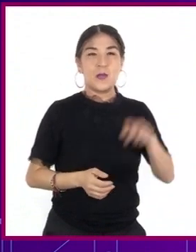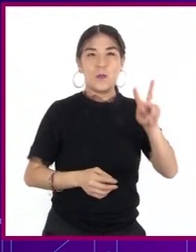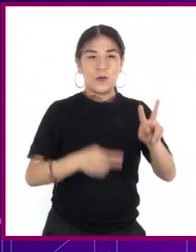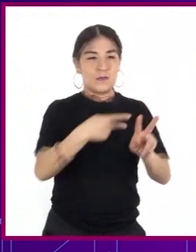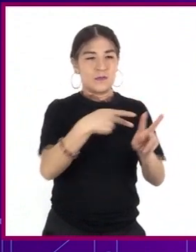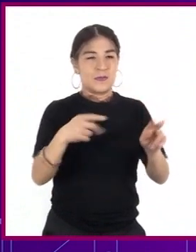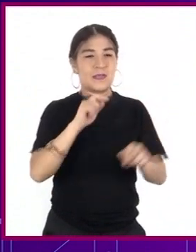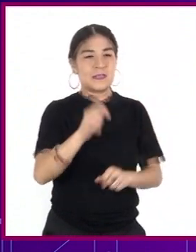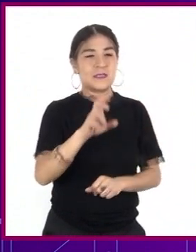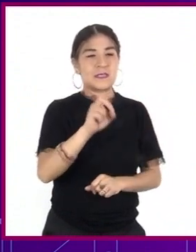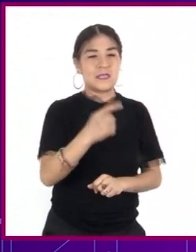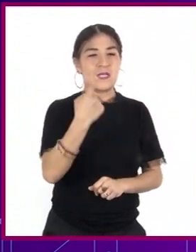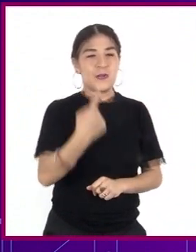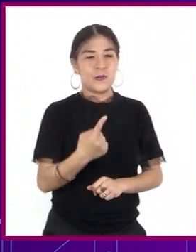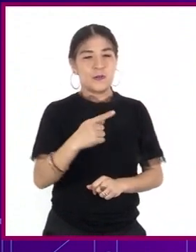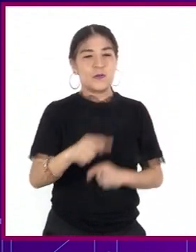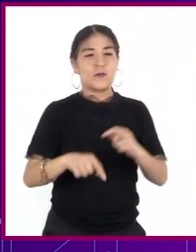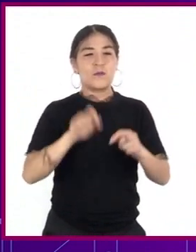igual a